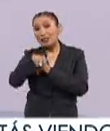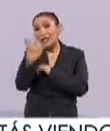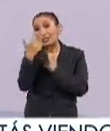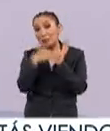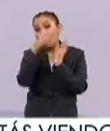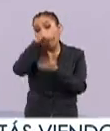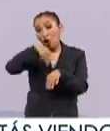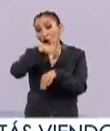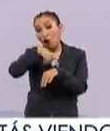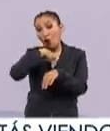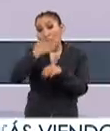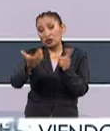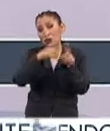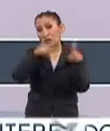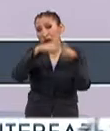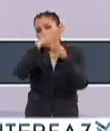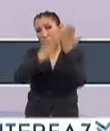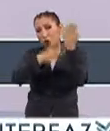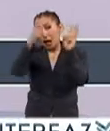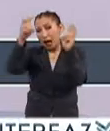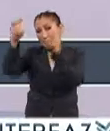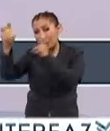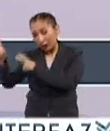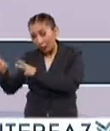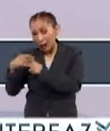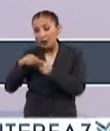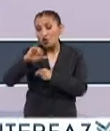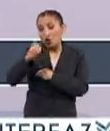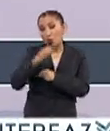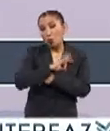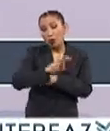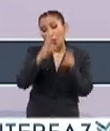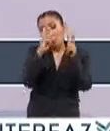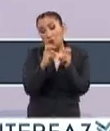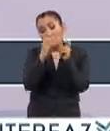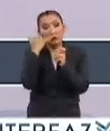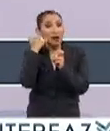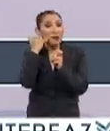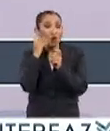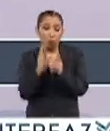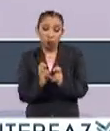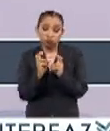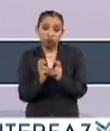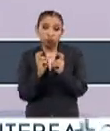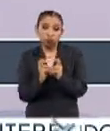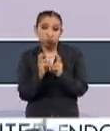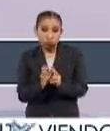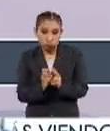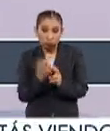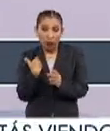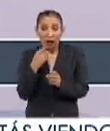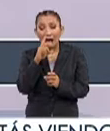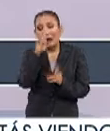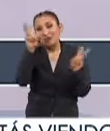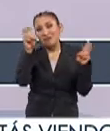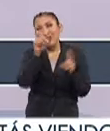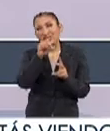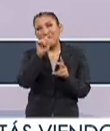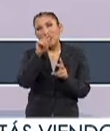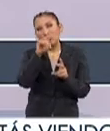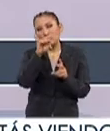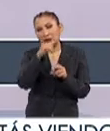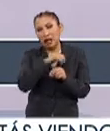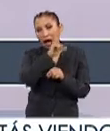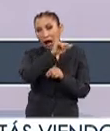13,000 horas de contenidos radiofónicos, y otros los puedes bajar en los teléfonos inteligentes. Correcto. De puntitas está como una